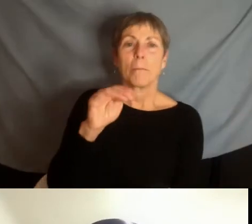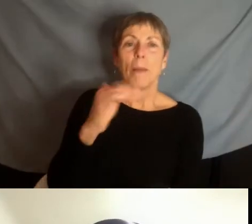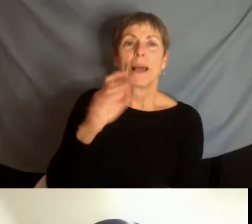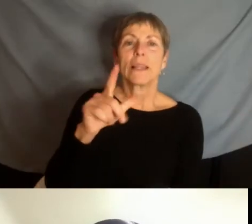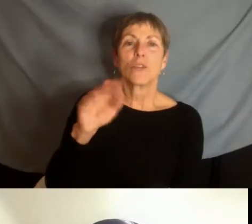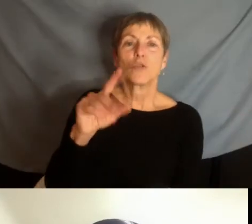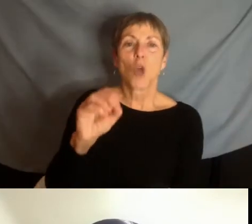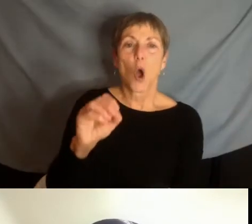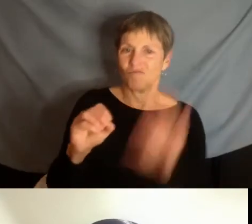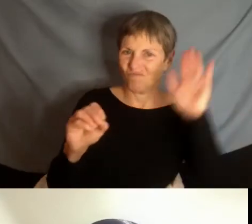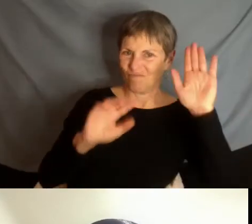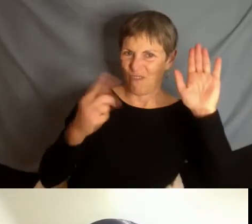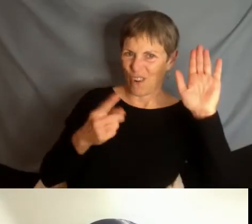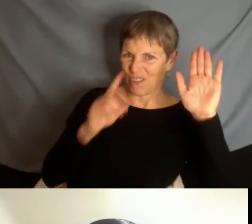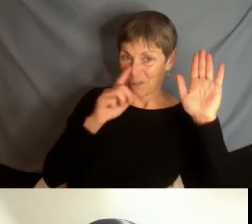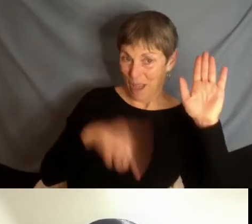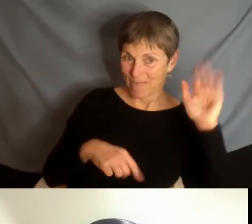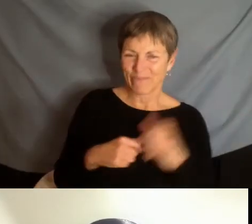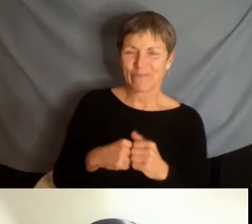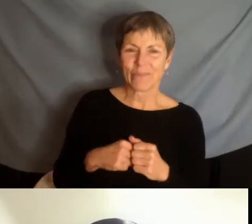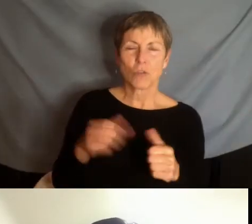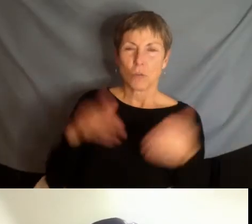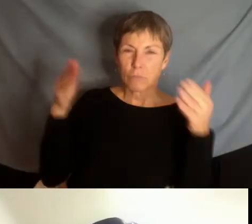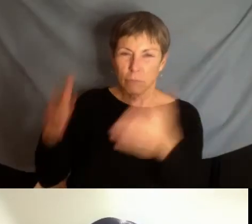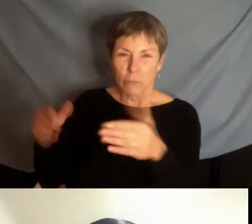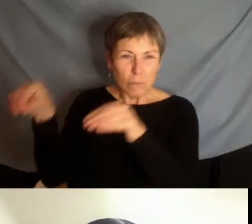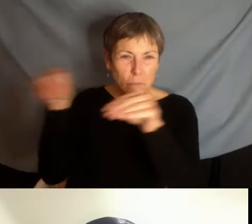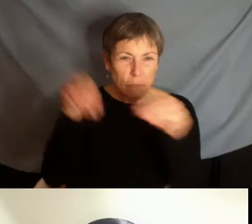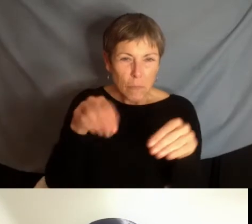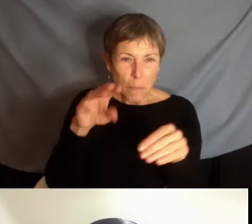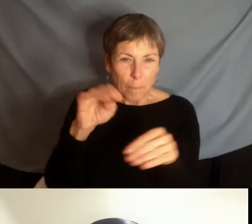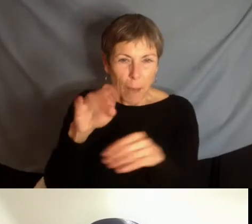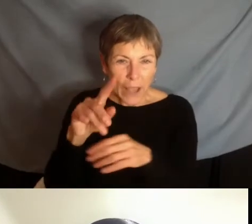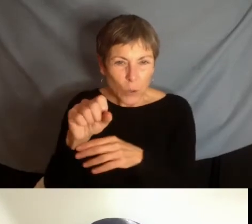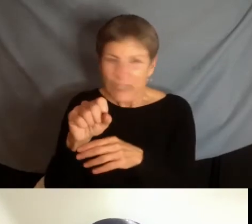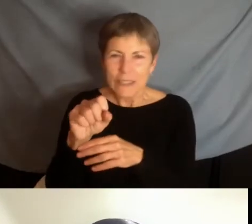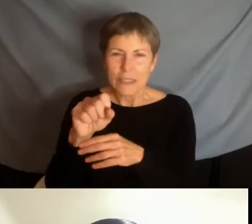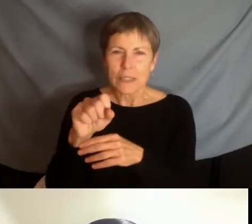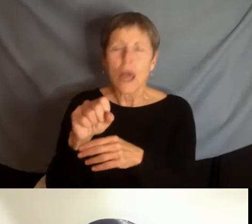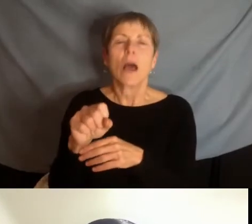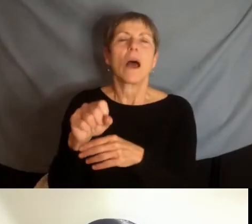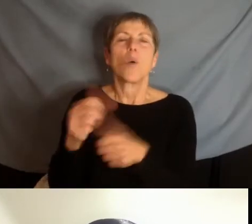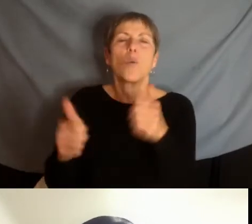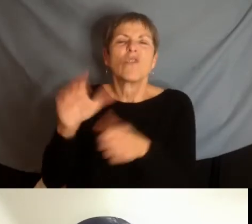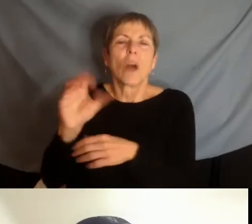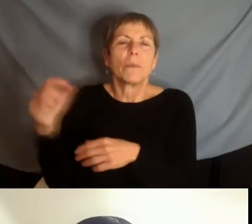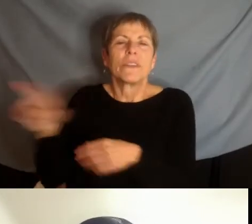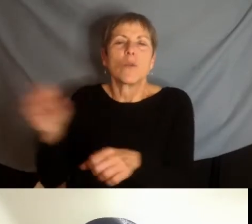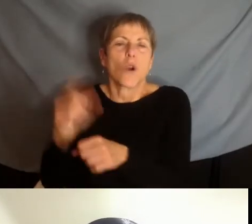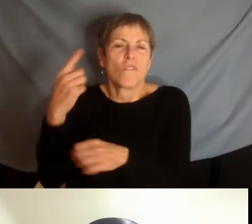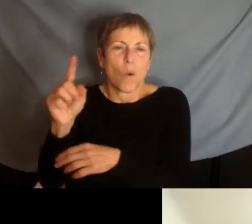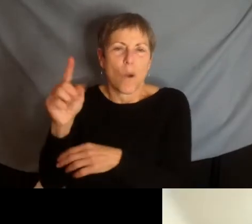tomo primero si no le importa. Entonces yo creo que lo podemos hacer es no solamente en inmigrantes, pero las corporativas que